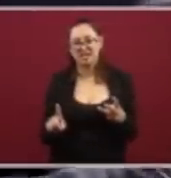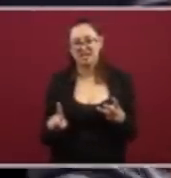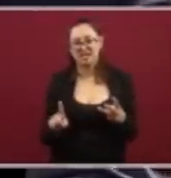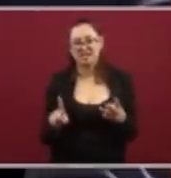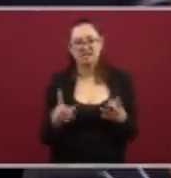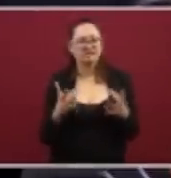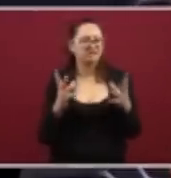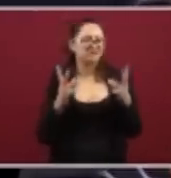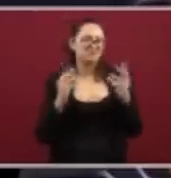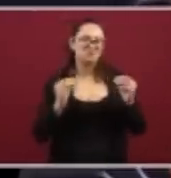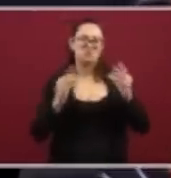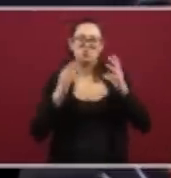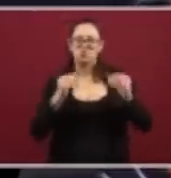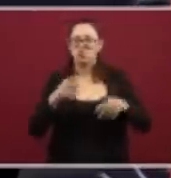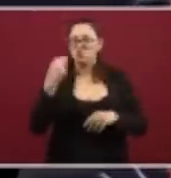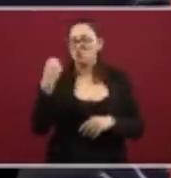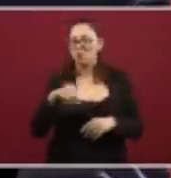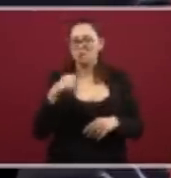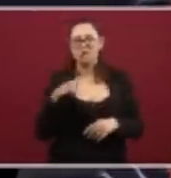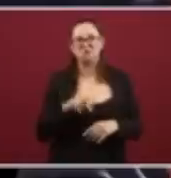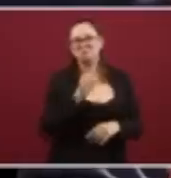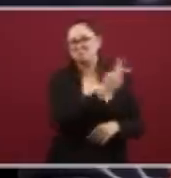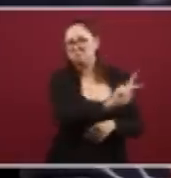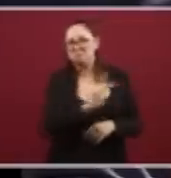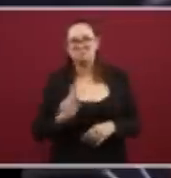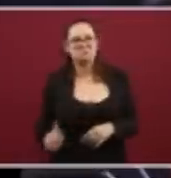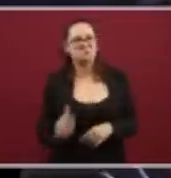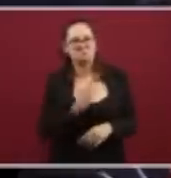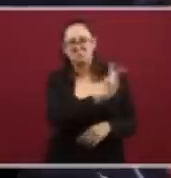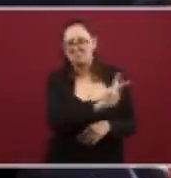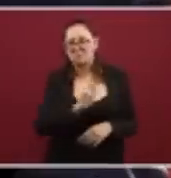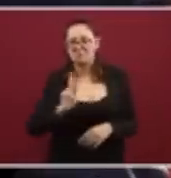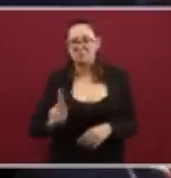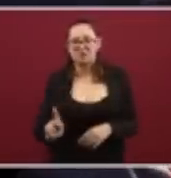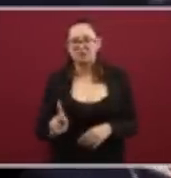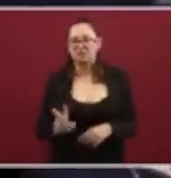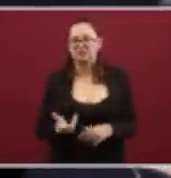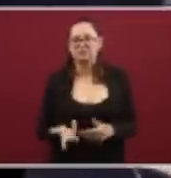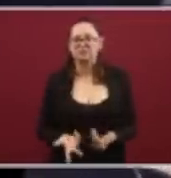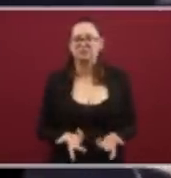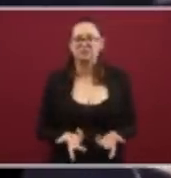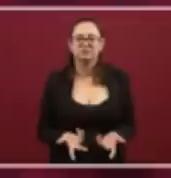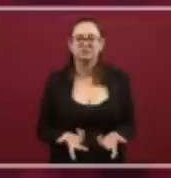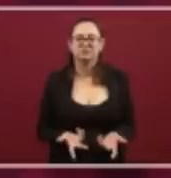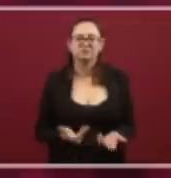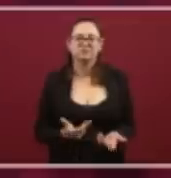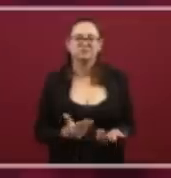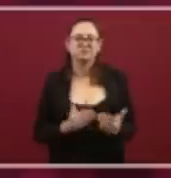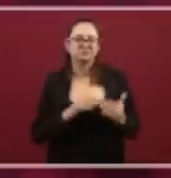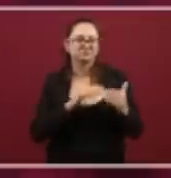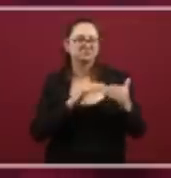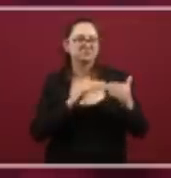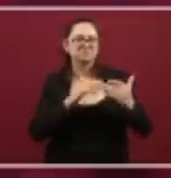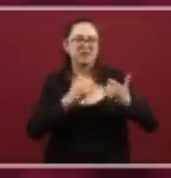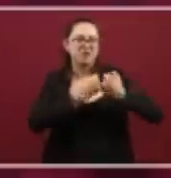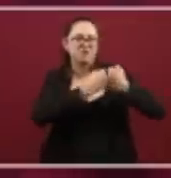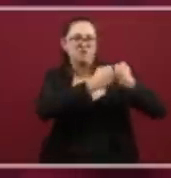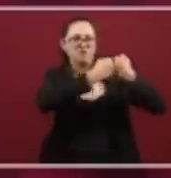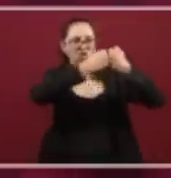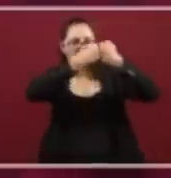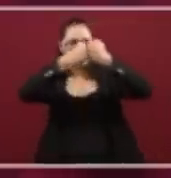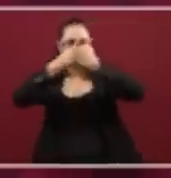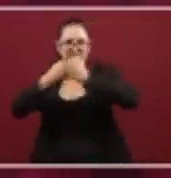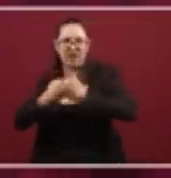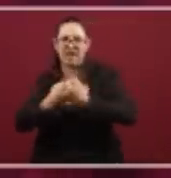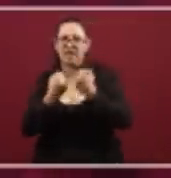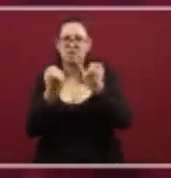muchos apellidos qué son iguales a los apellidos que hay en